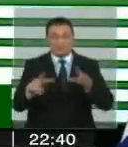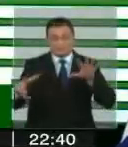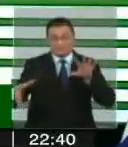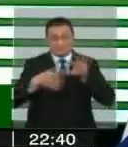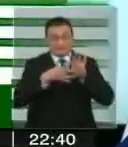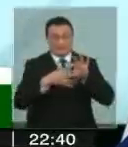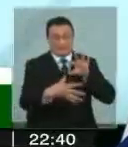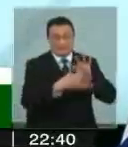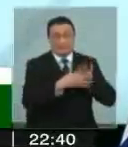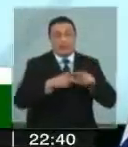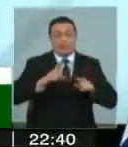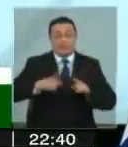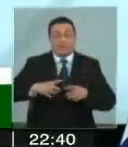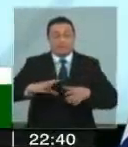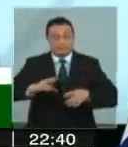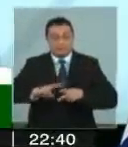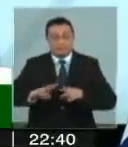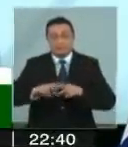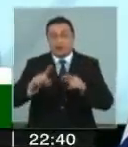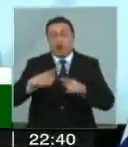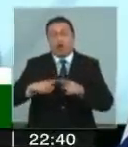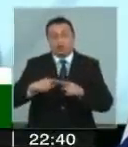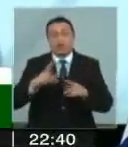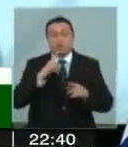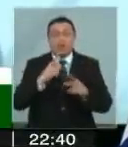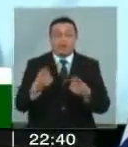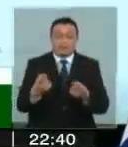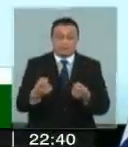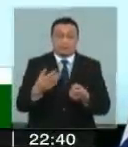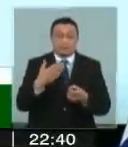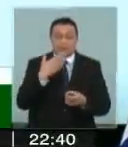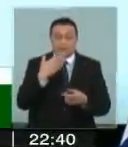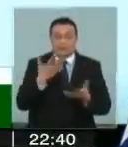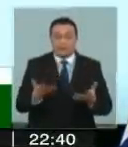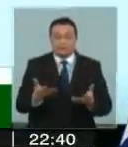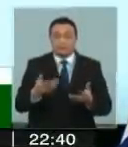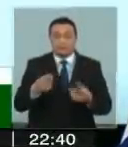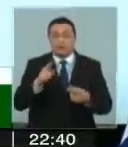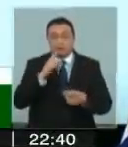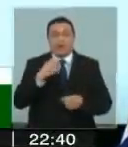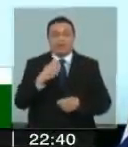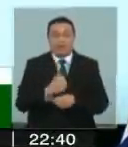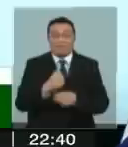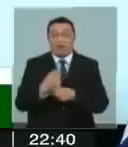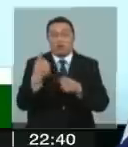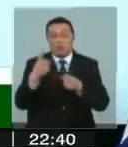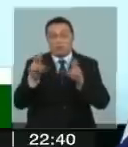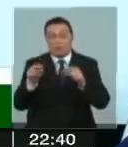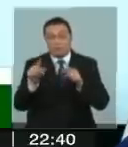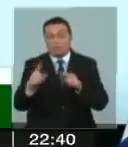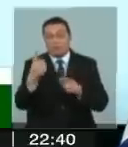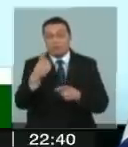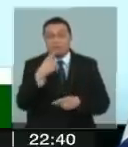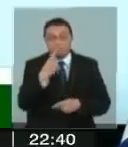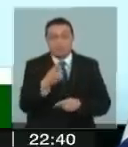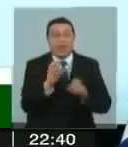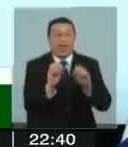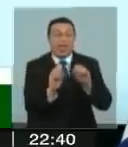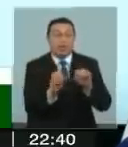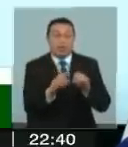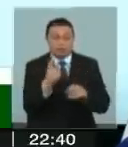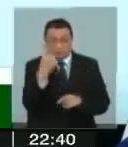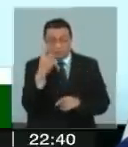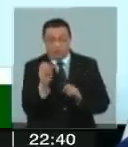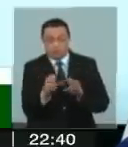necesitan reconstruir. Y otra de las cosas que también se necesitan como lazos, me imagino, y tiene el... Claro, el trabajo es un tema, ya te lo voy a preguntar, pero primero viene la educación.